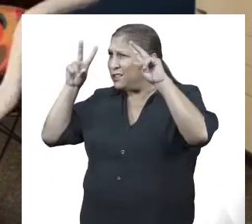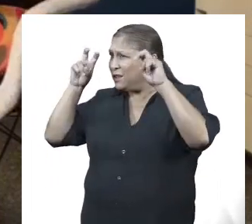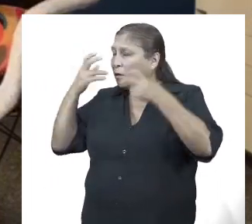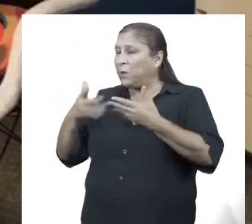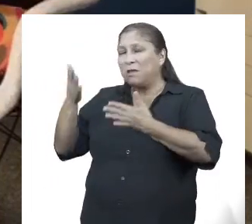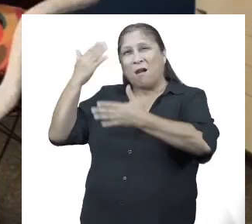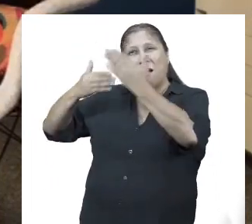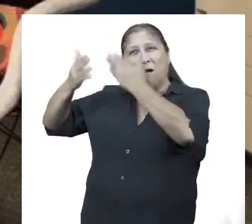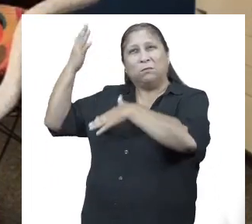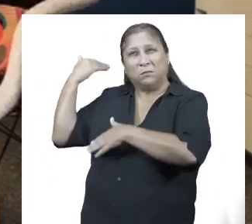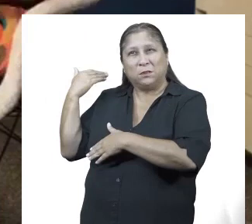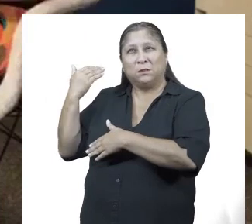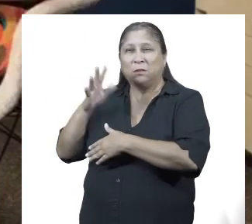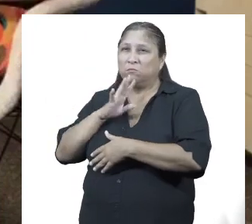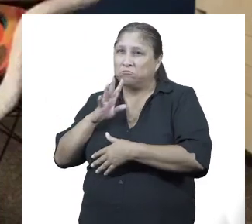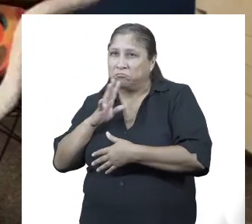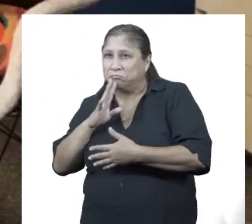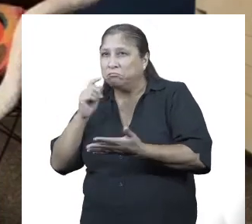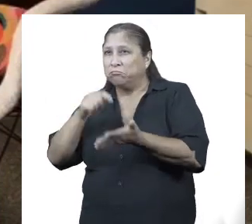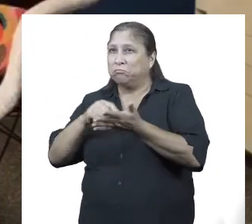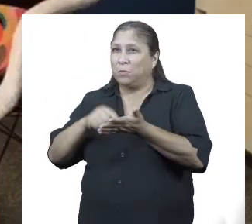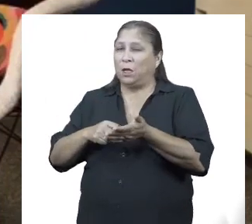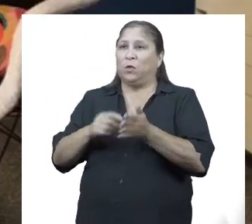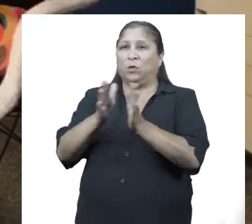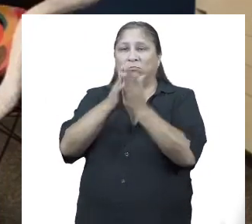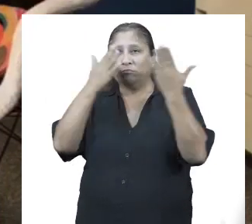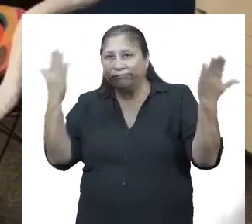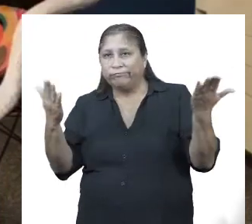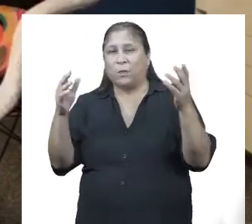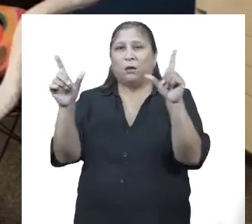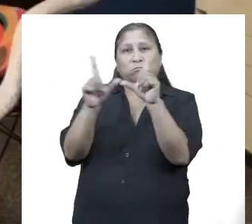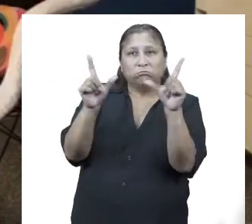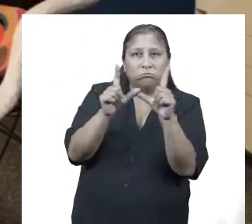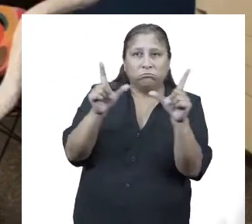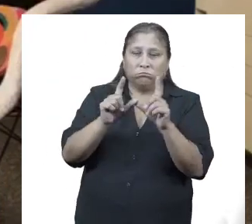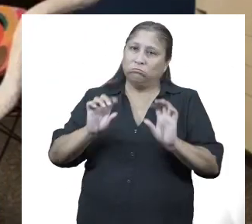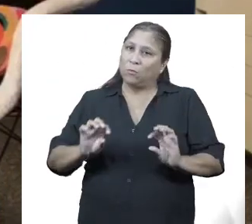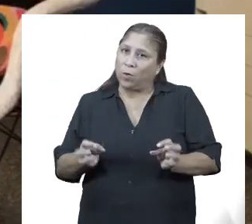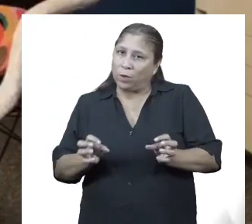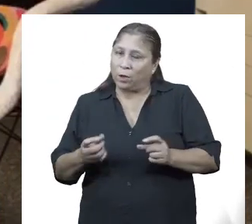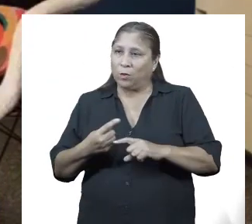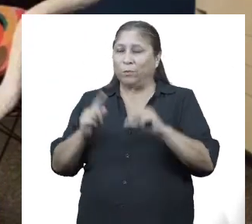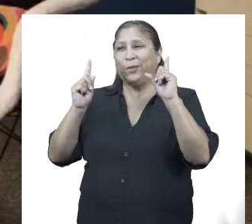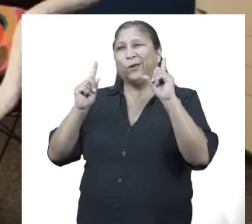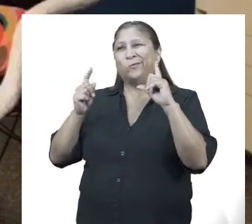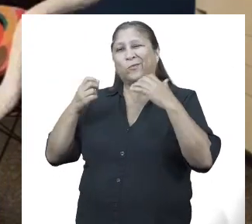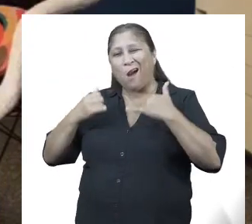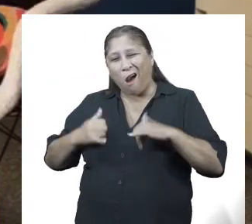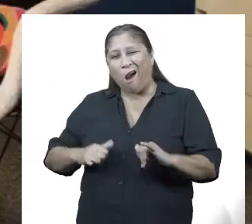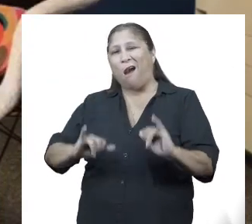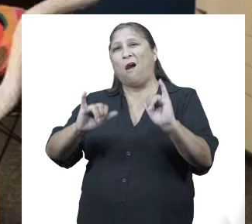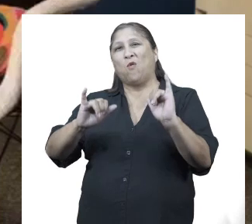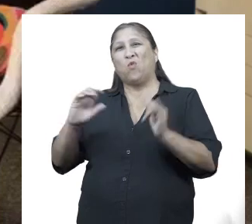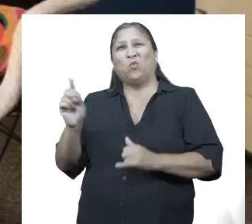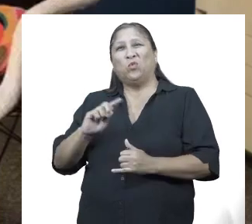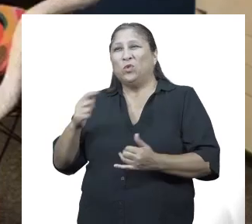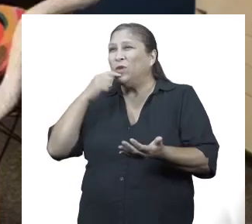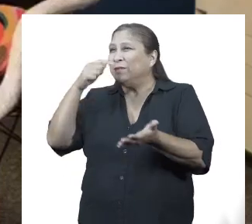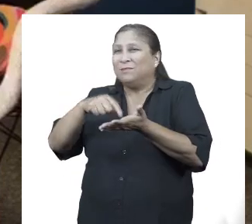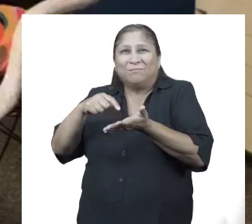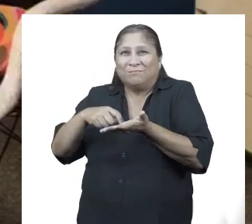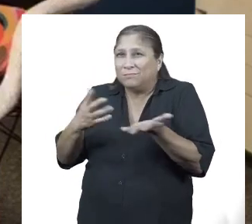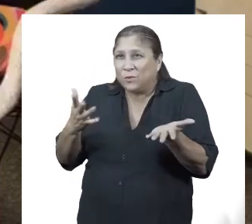hemos escuchado en medios impresos, radiales, televisivos. Pero todavía, al parecer, no se